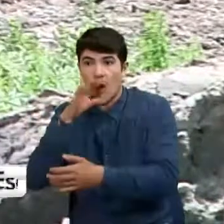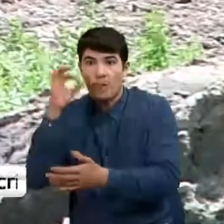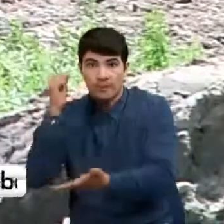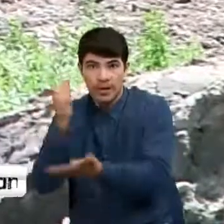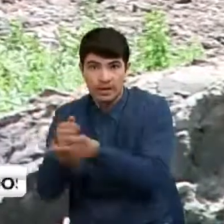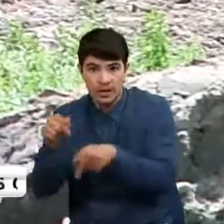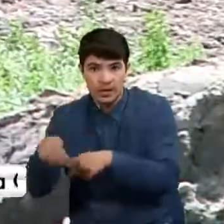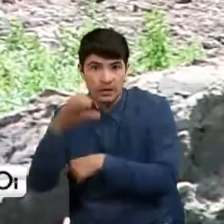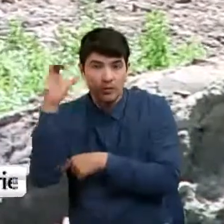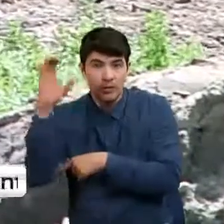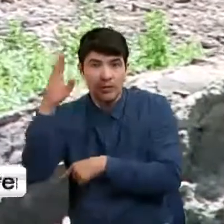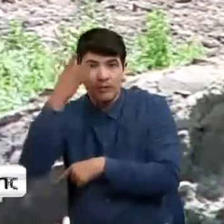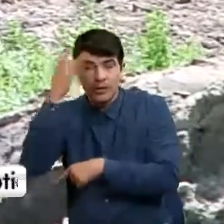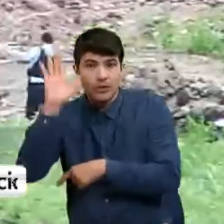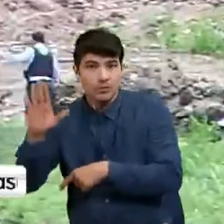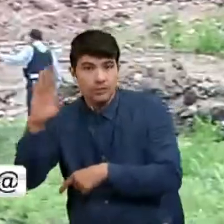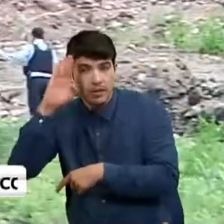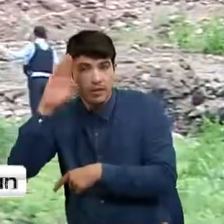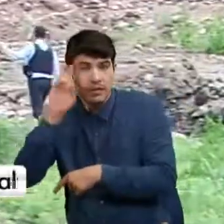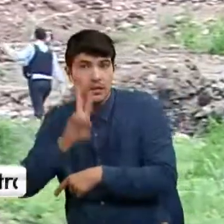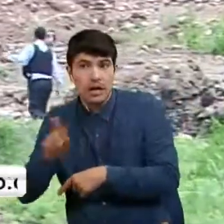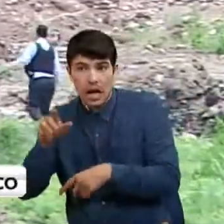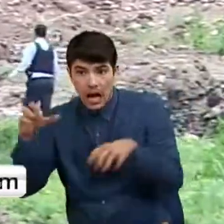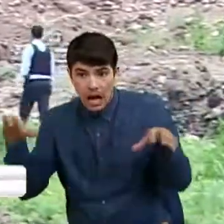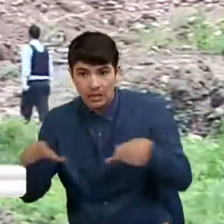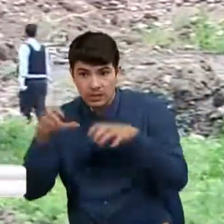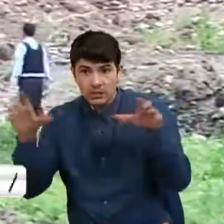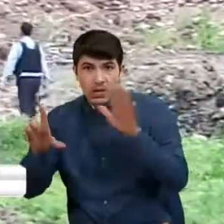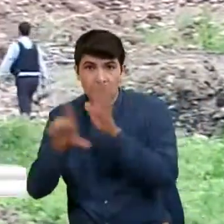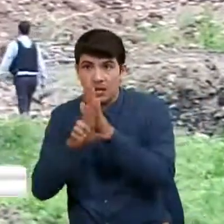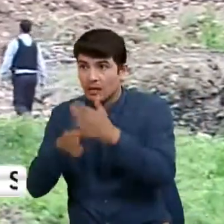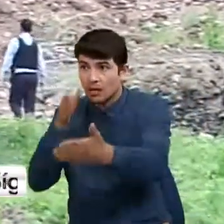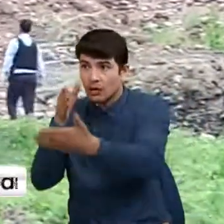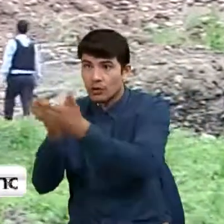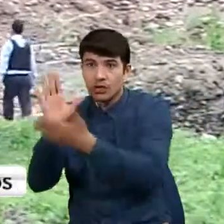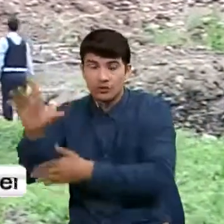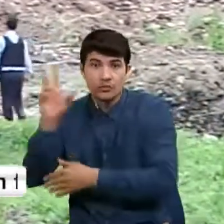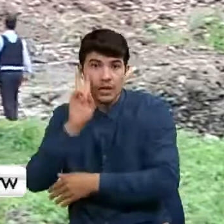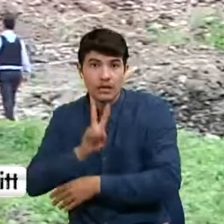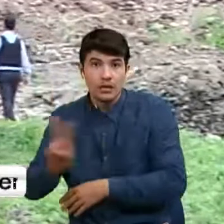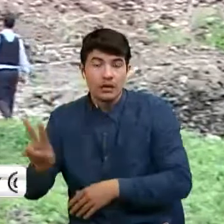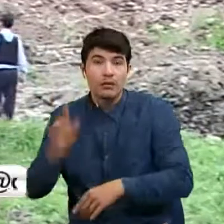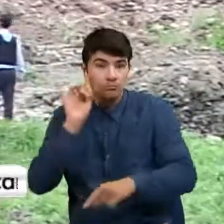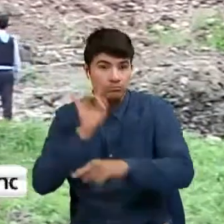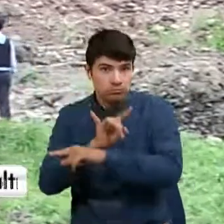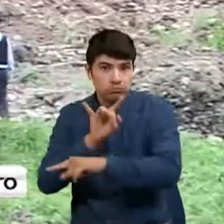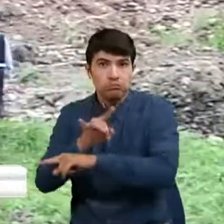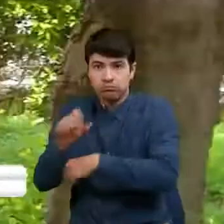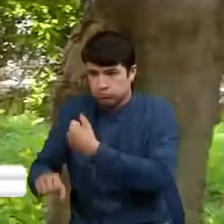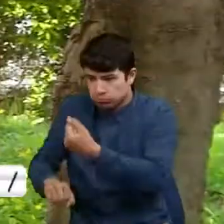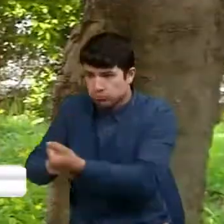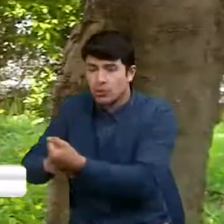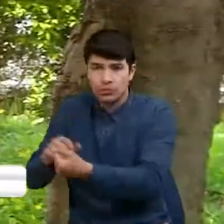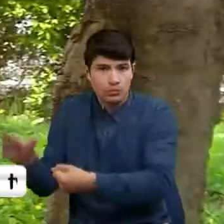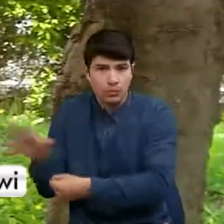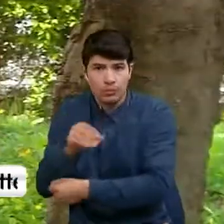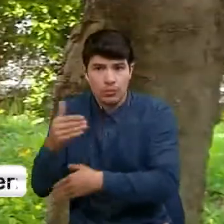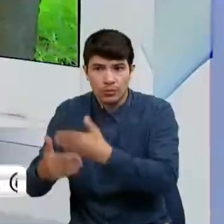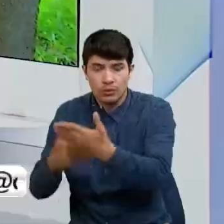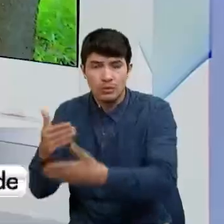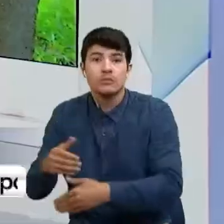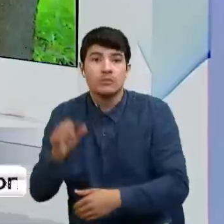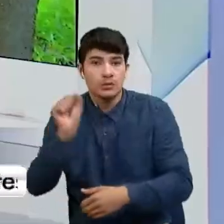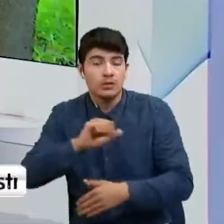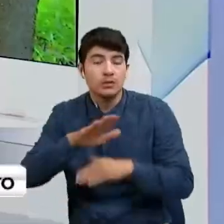colombiano por guardias venezolanos desea emprender acciones legales contra venezuela' la cancillería estaría dispuesto a apoyar los compañeros y